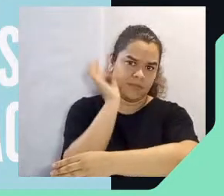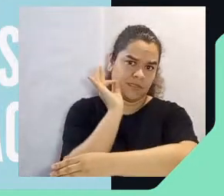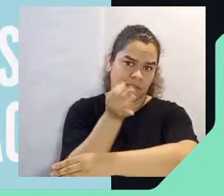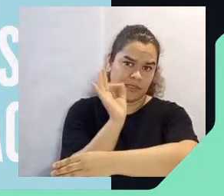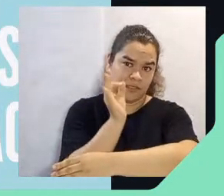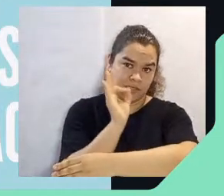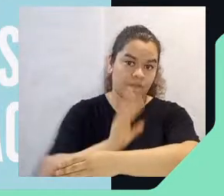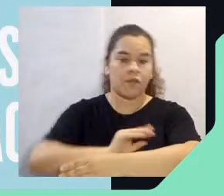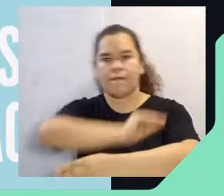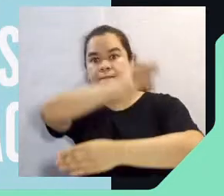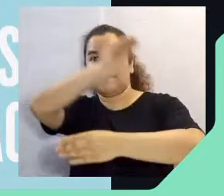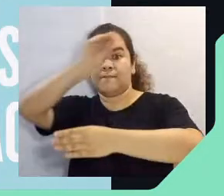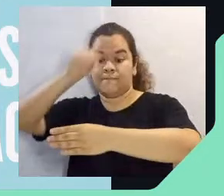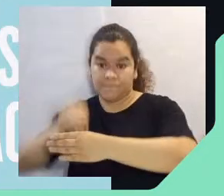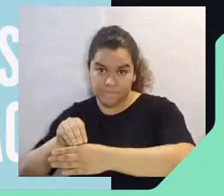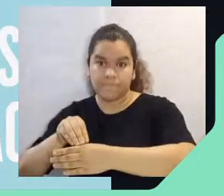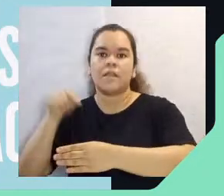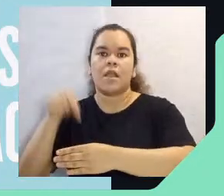a infraestructura.